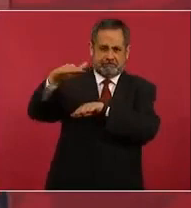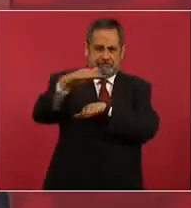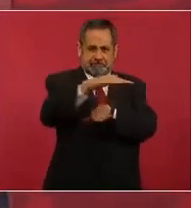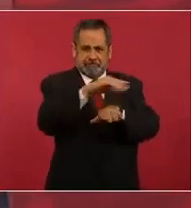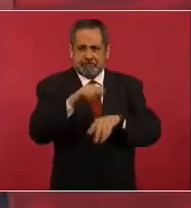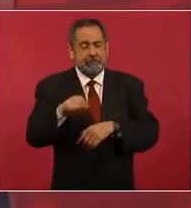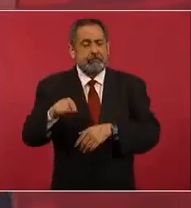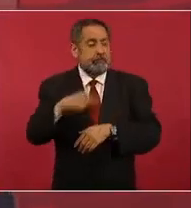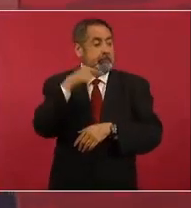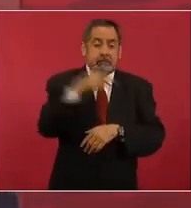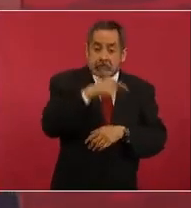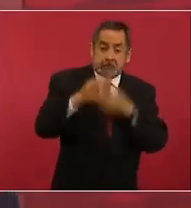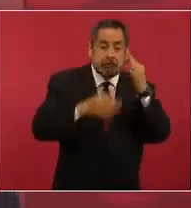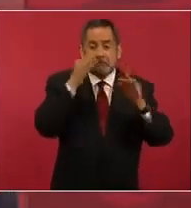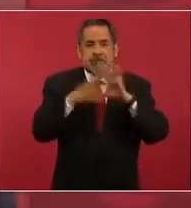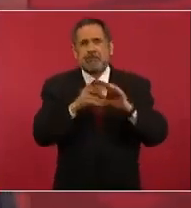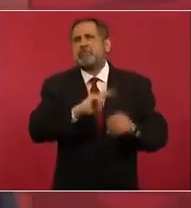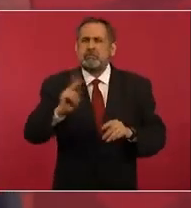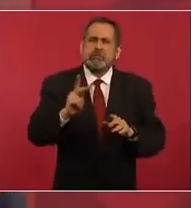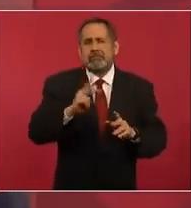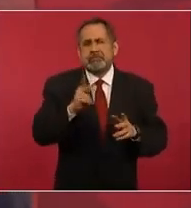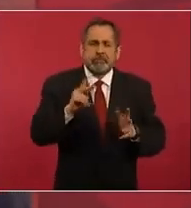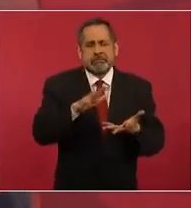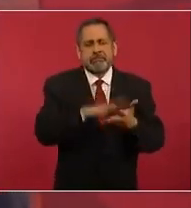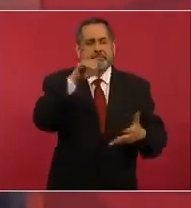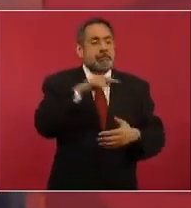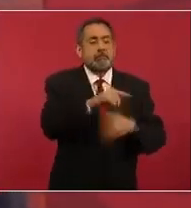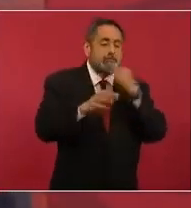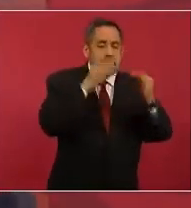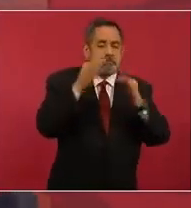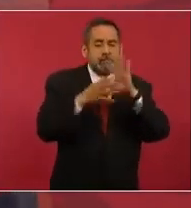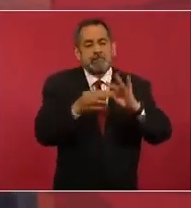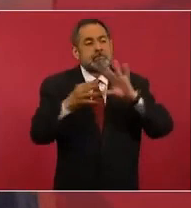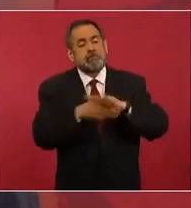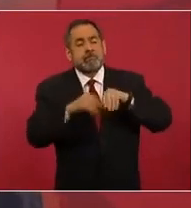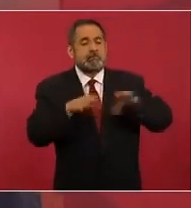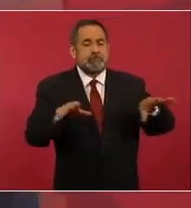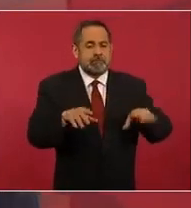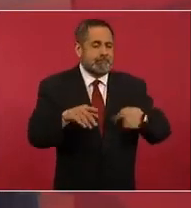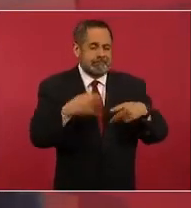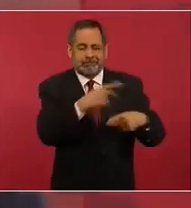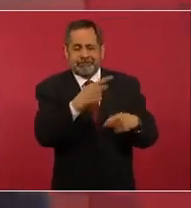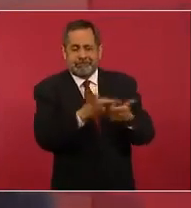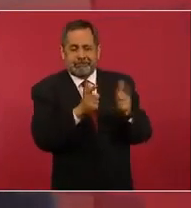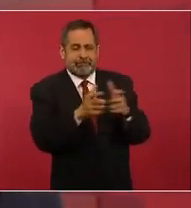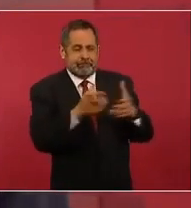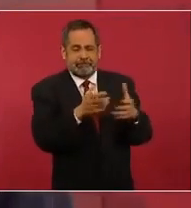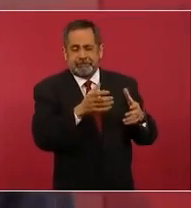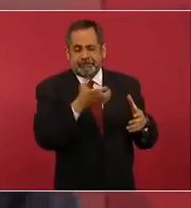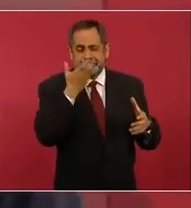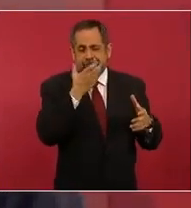En todos los periódicos, no en todos, en los de derecha, los periódicos